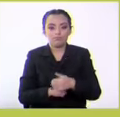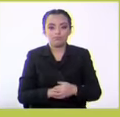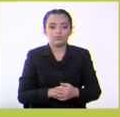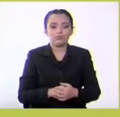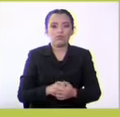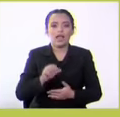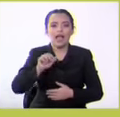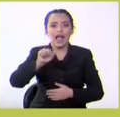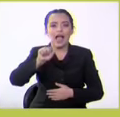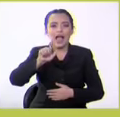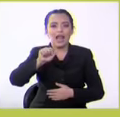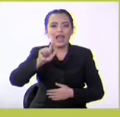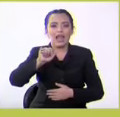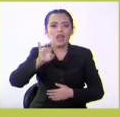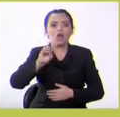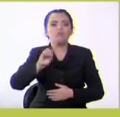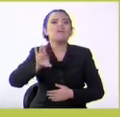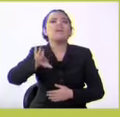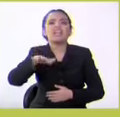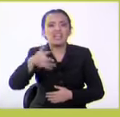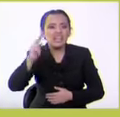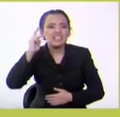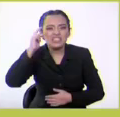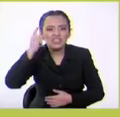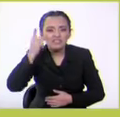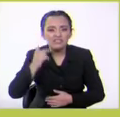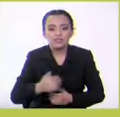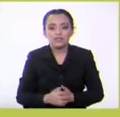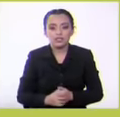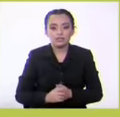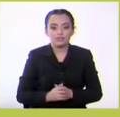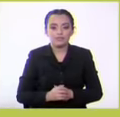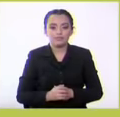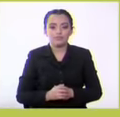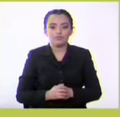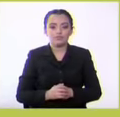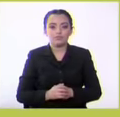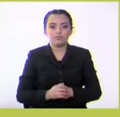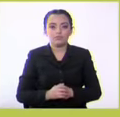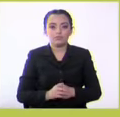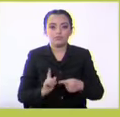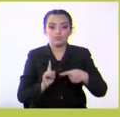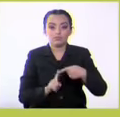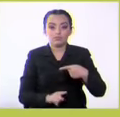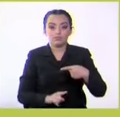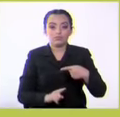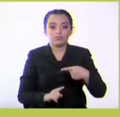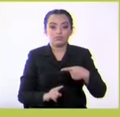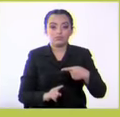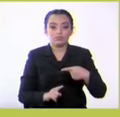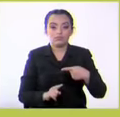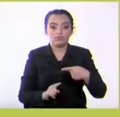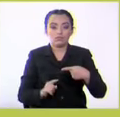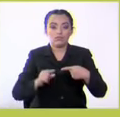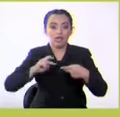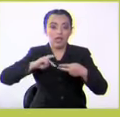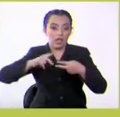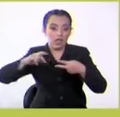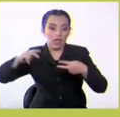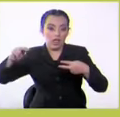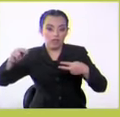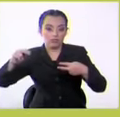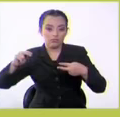alelo? La proporción de un gen, producto funcional de un gen,